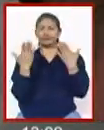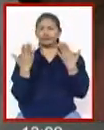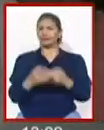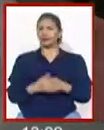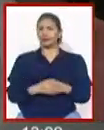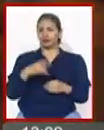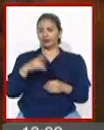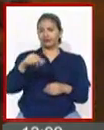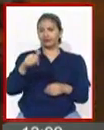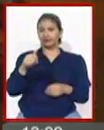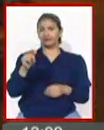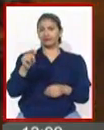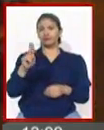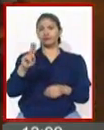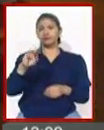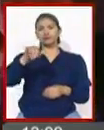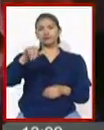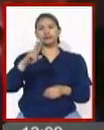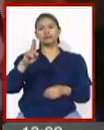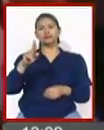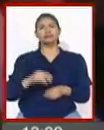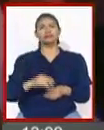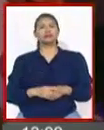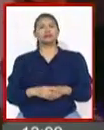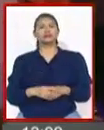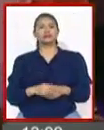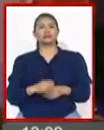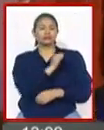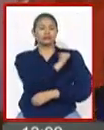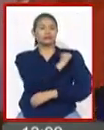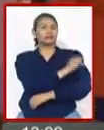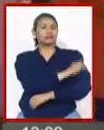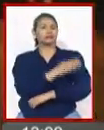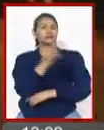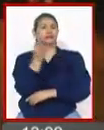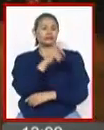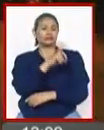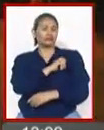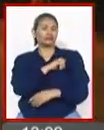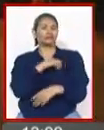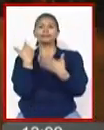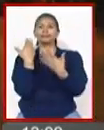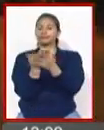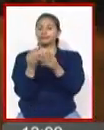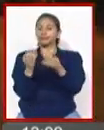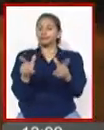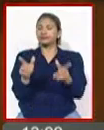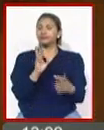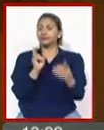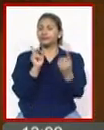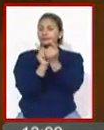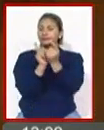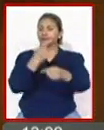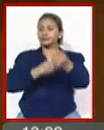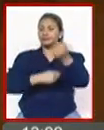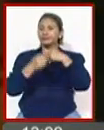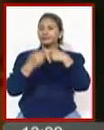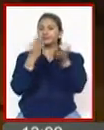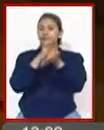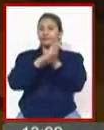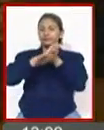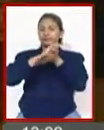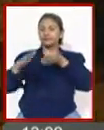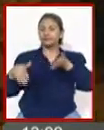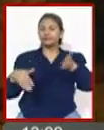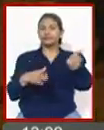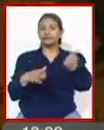urbanización Patujú, la altura de la urbanización Patujú, kilómetro 14. La policía llegó al lugar y realizó negociaciones con los vecinos para que puedan desbloquear.